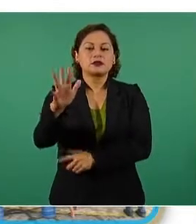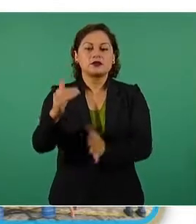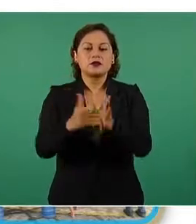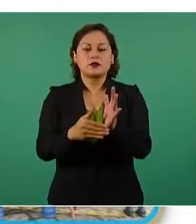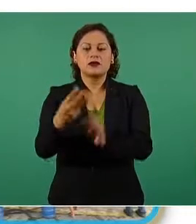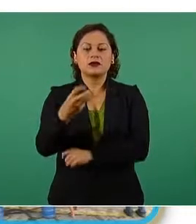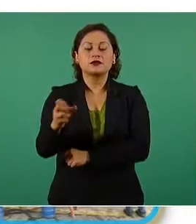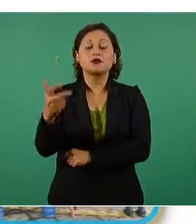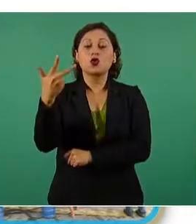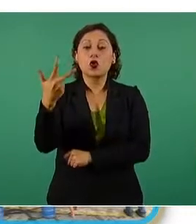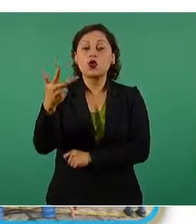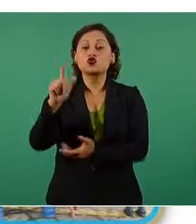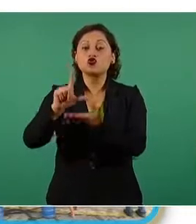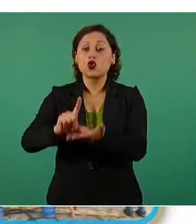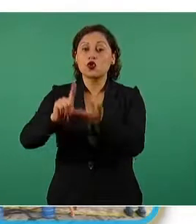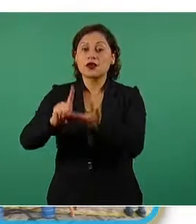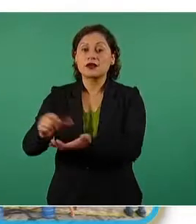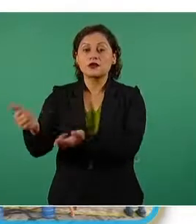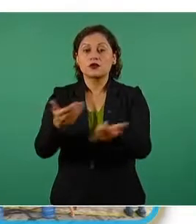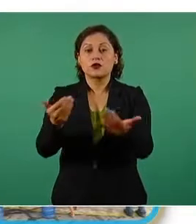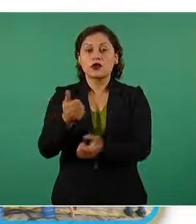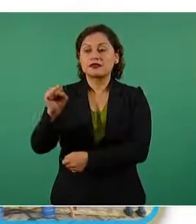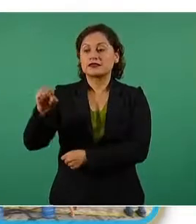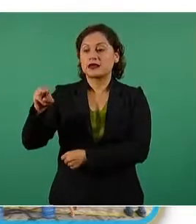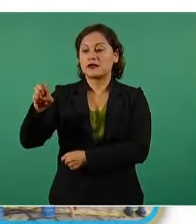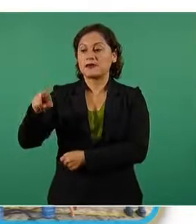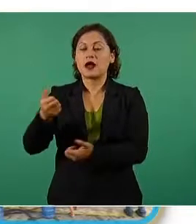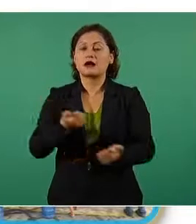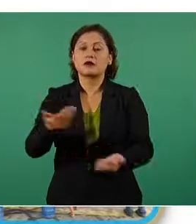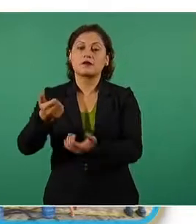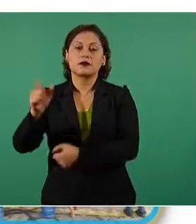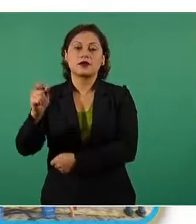145.308 litros, la Secretaría de Marina